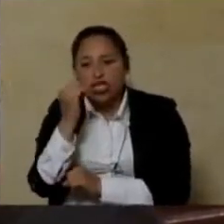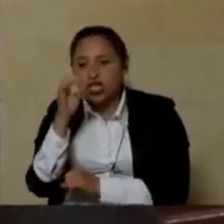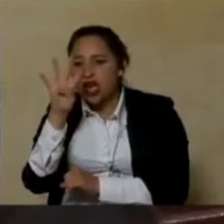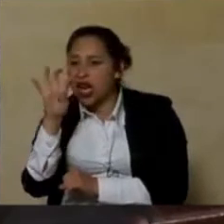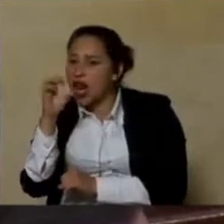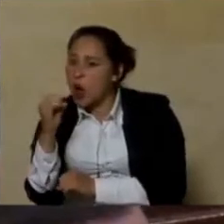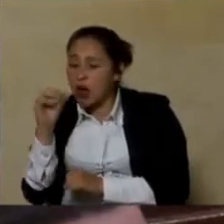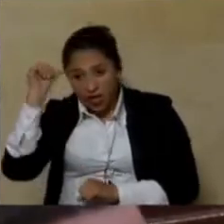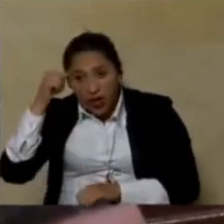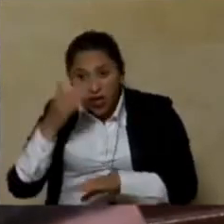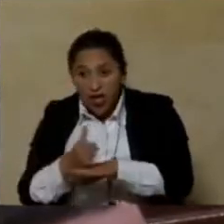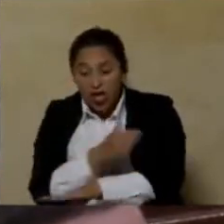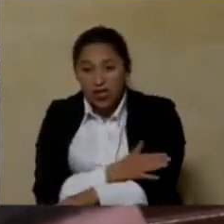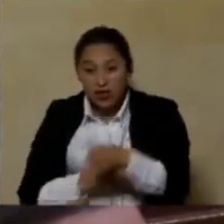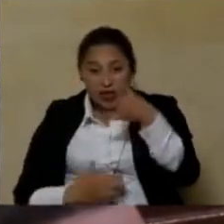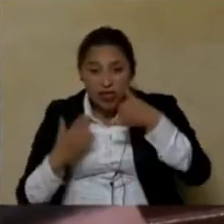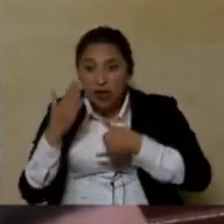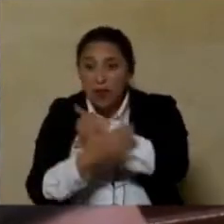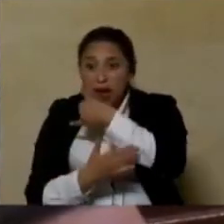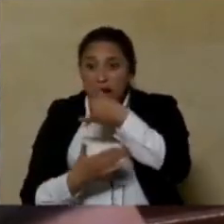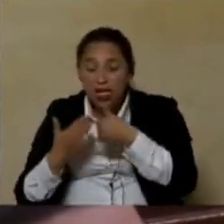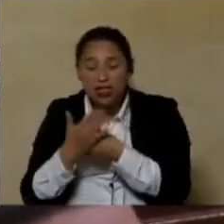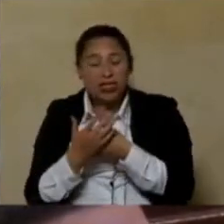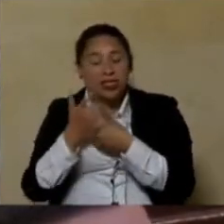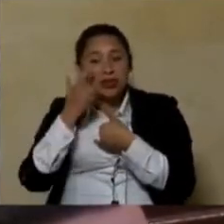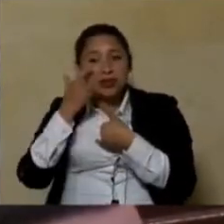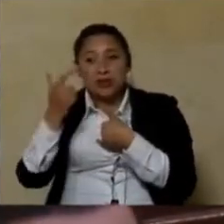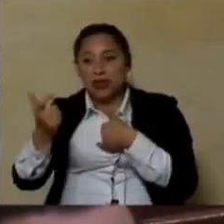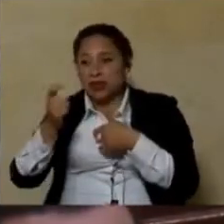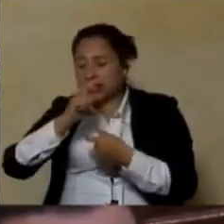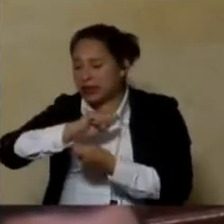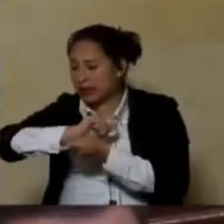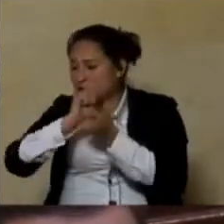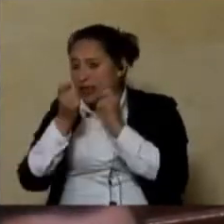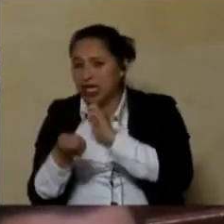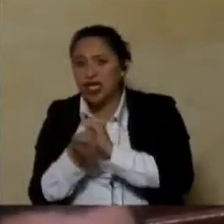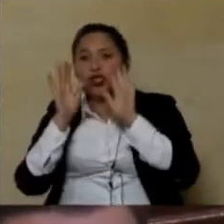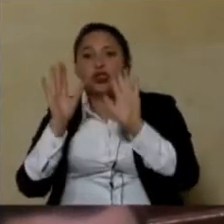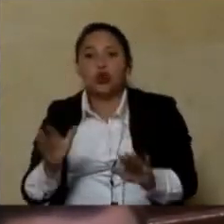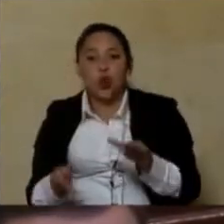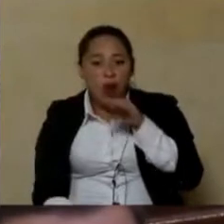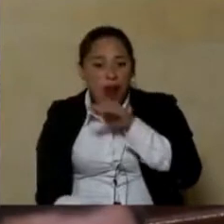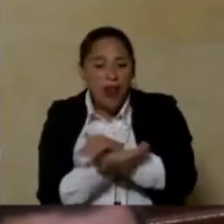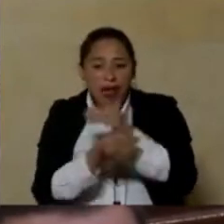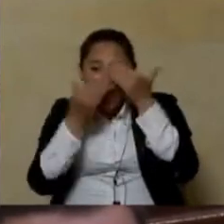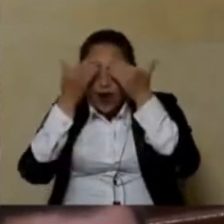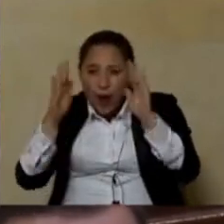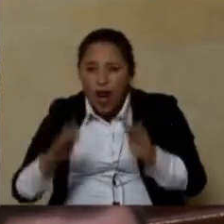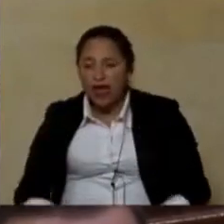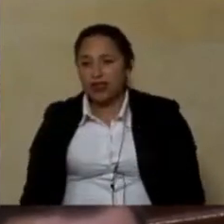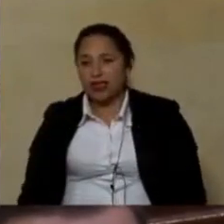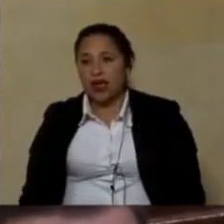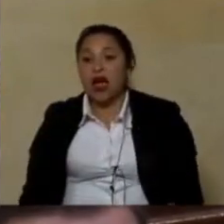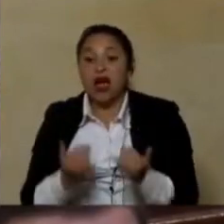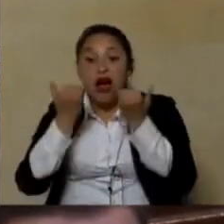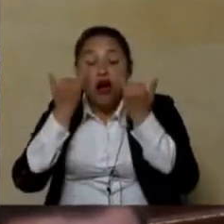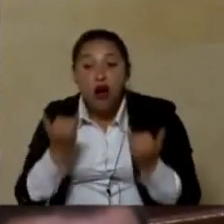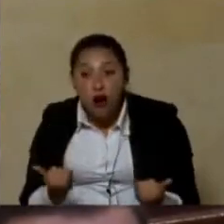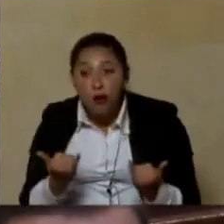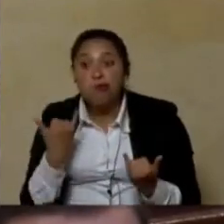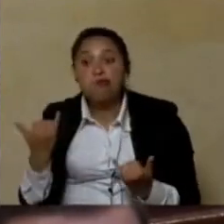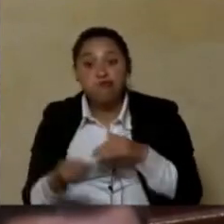cuando este país estuvo a punto de convertirse en una narcodemocracia. Señores, hoy los